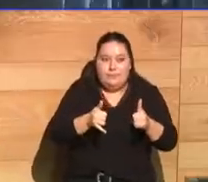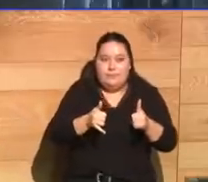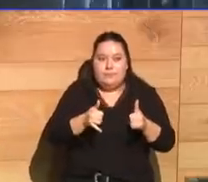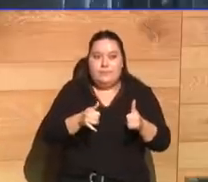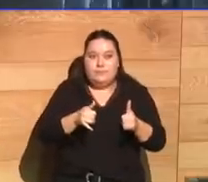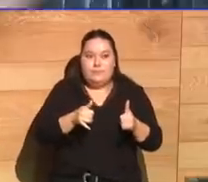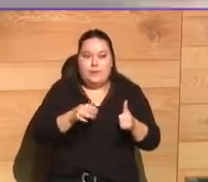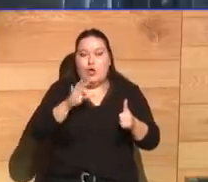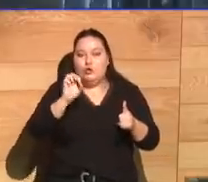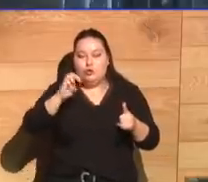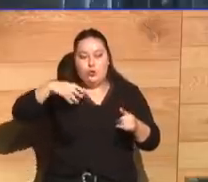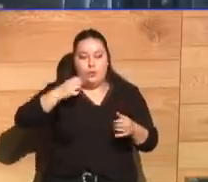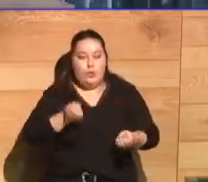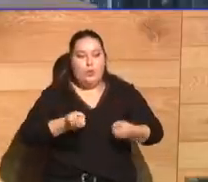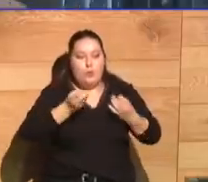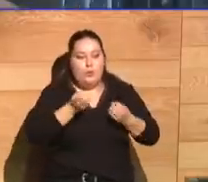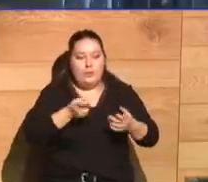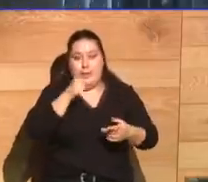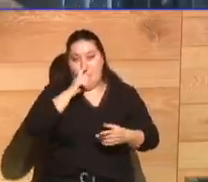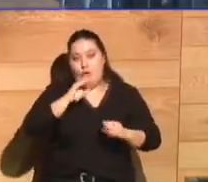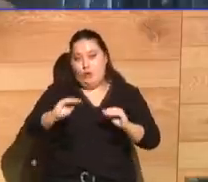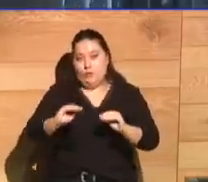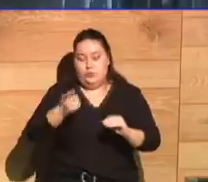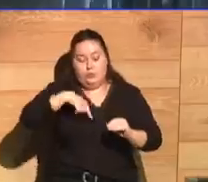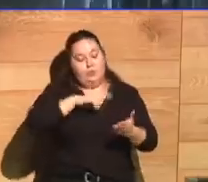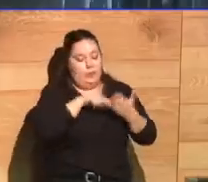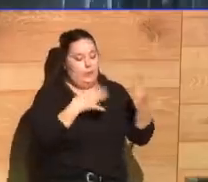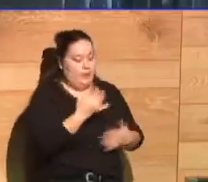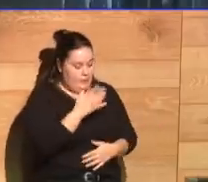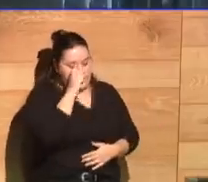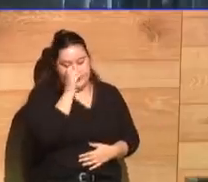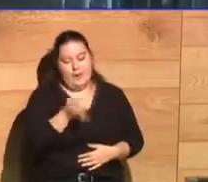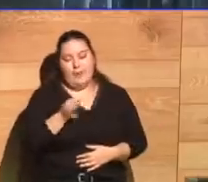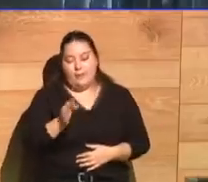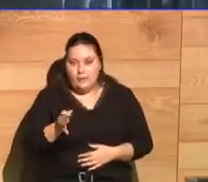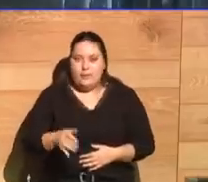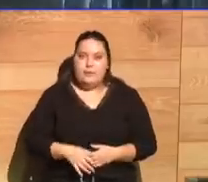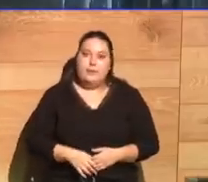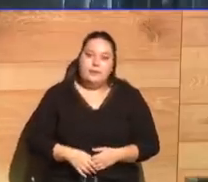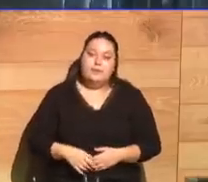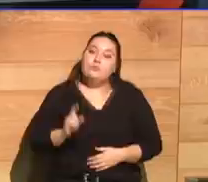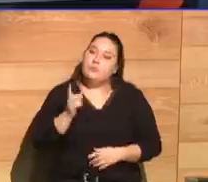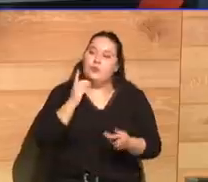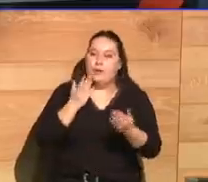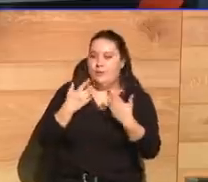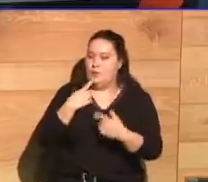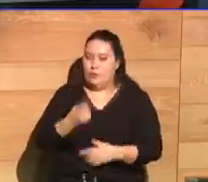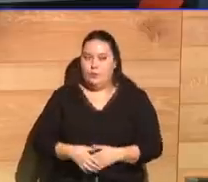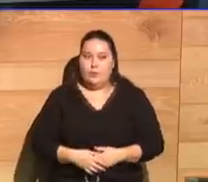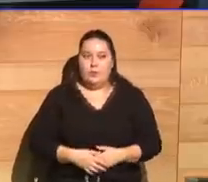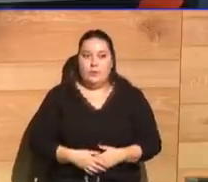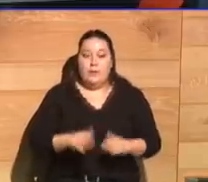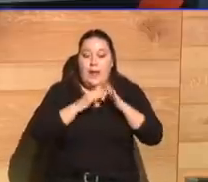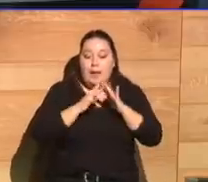cuenta Tom Mankiewicz muy bien. En sus memorias también. No. Sus memorias que no deberíamos haber leído, Javi. No, en una entrevista. Dice que llegó a